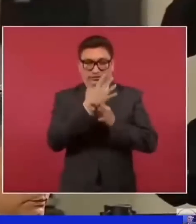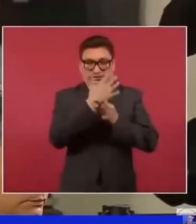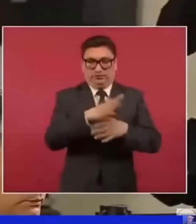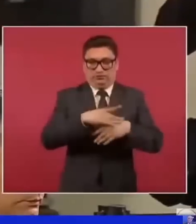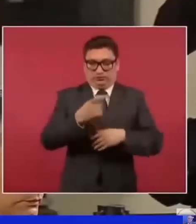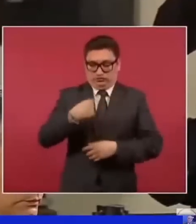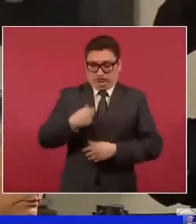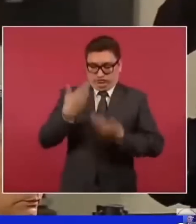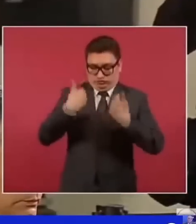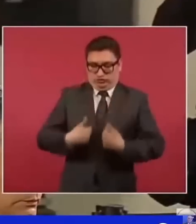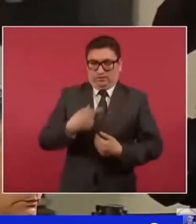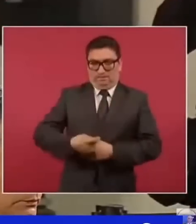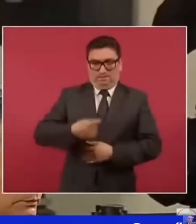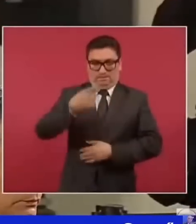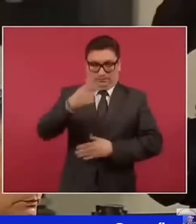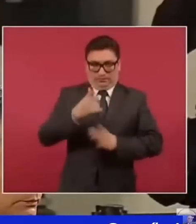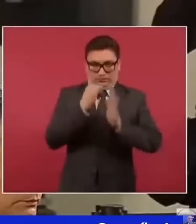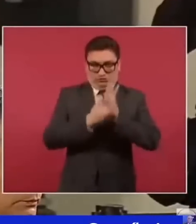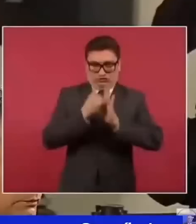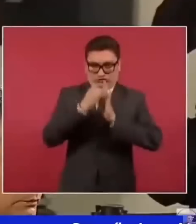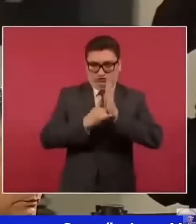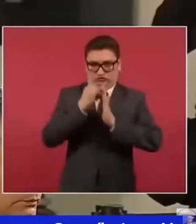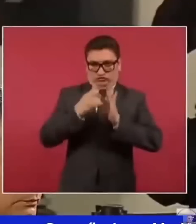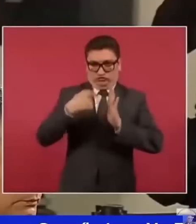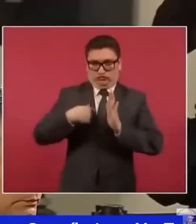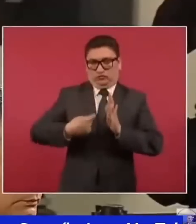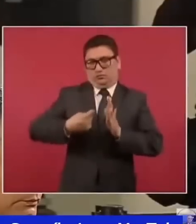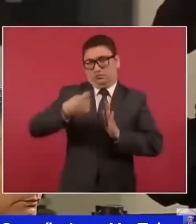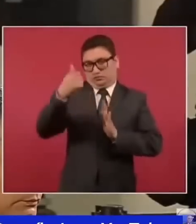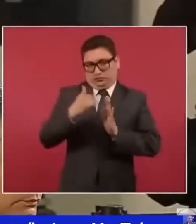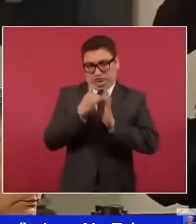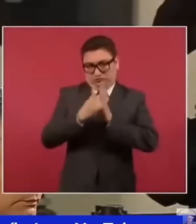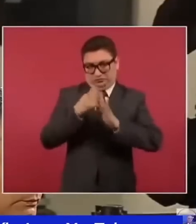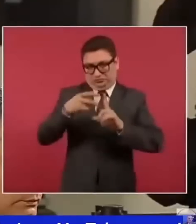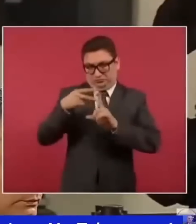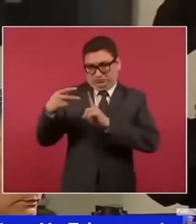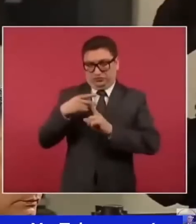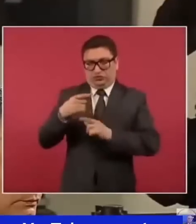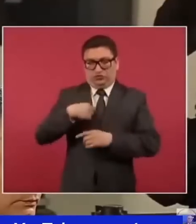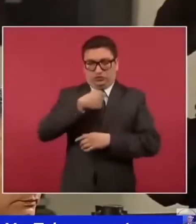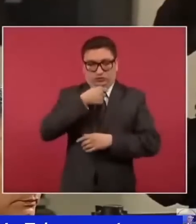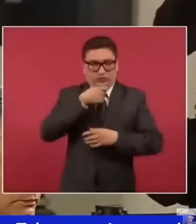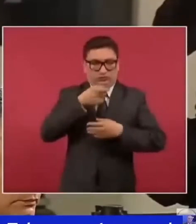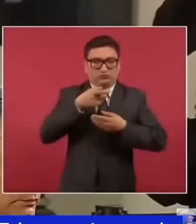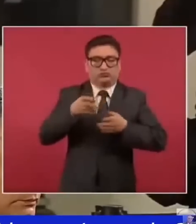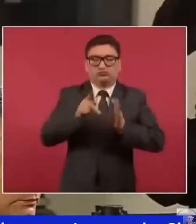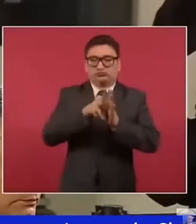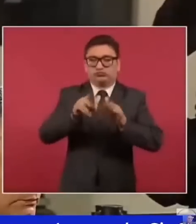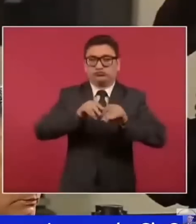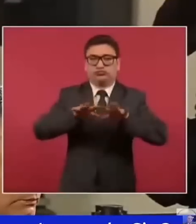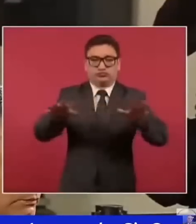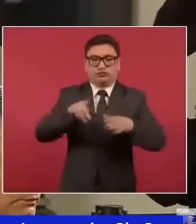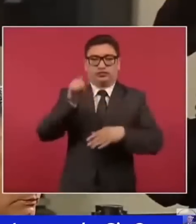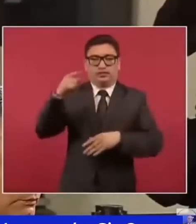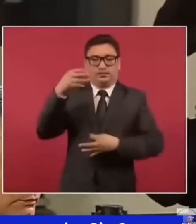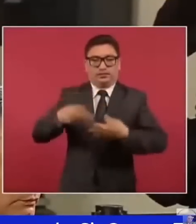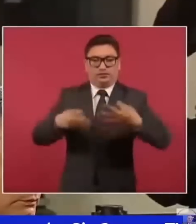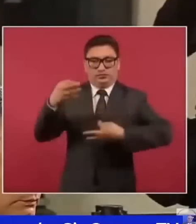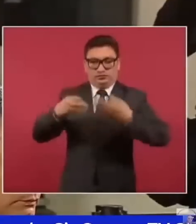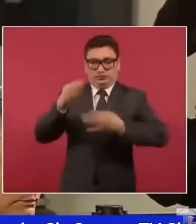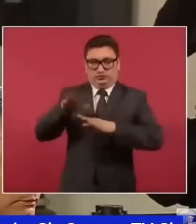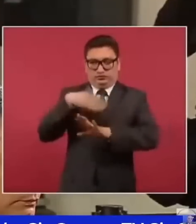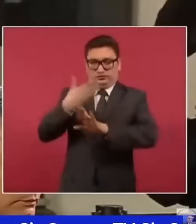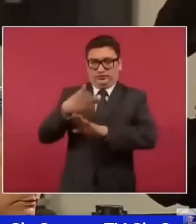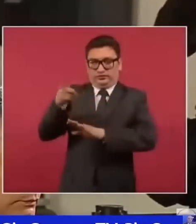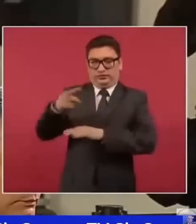primer comunicador de YouTube, el primer youtubero, como nos buscan ridiculizar, en tener acceso a las audiencias en el juicio contra Genaro García